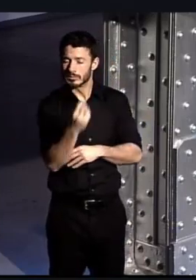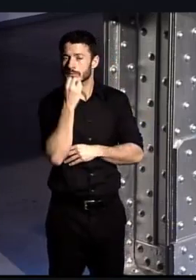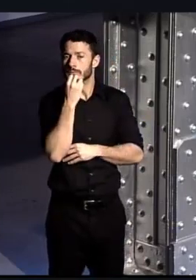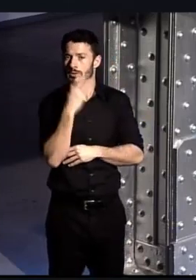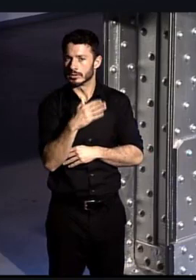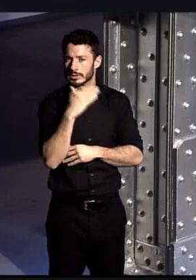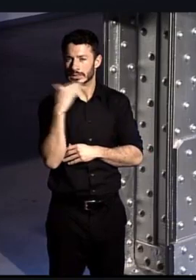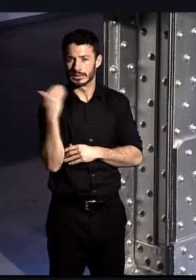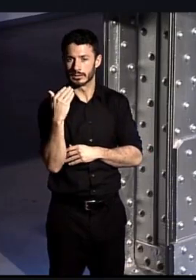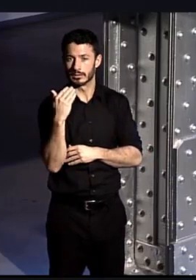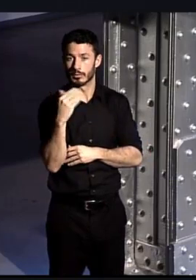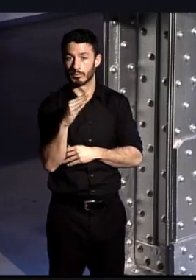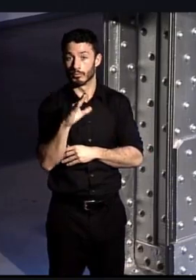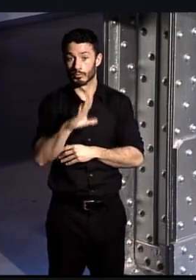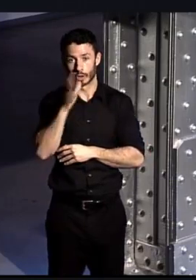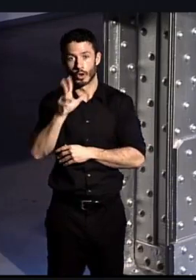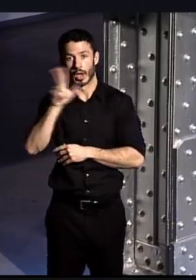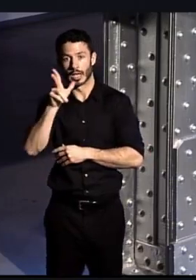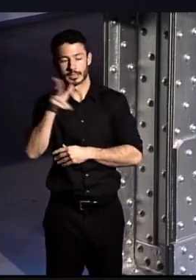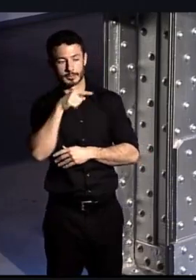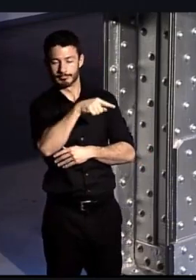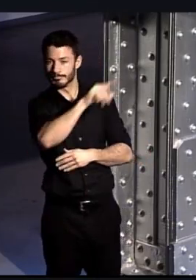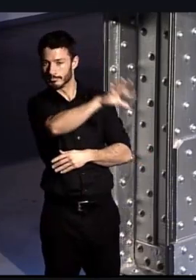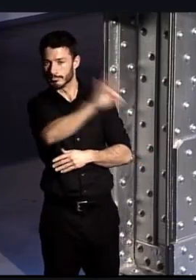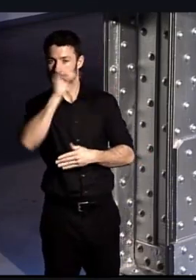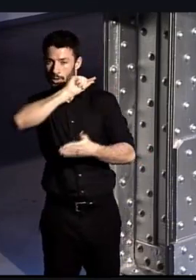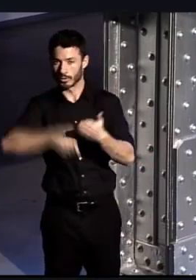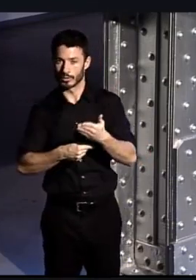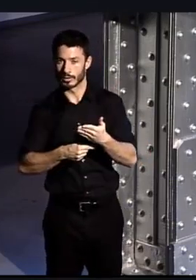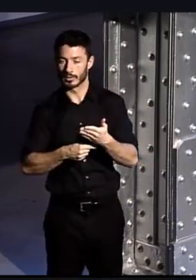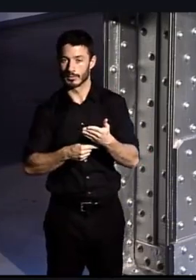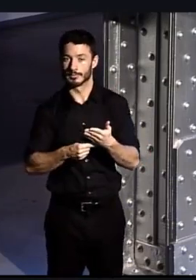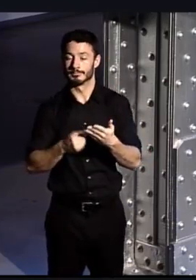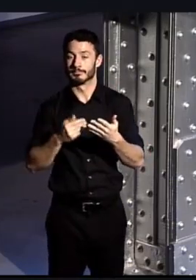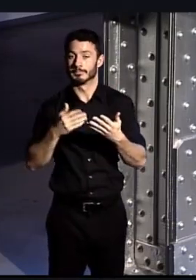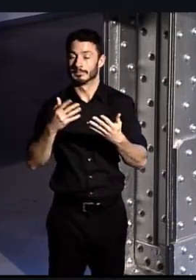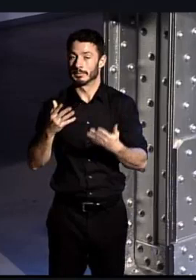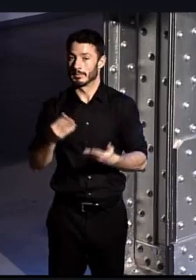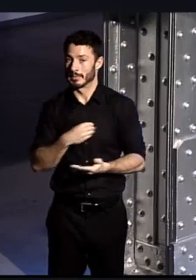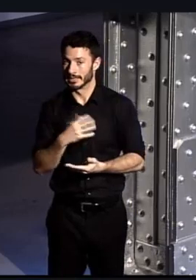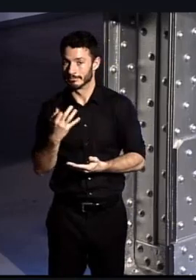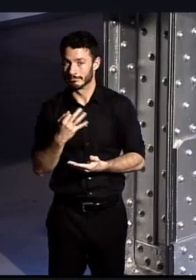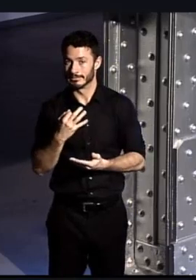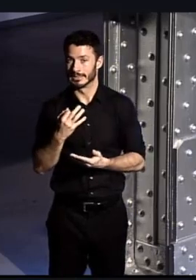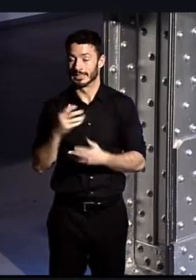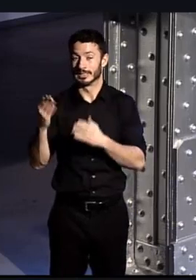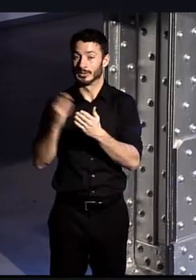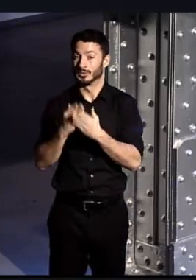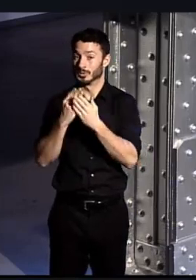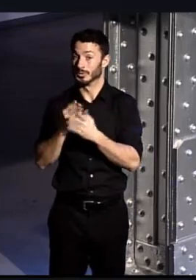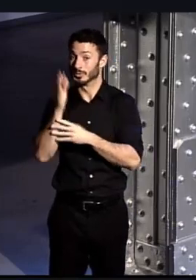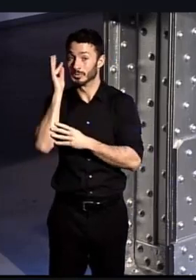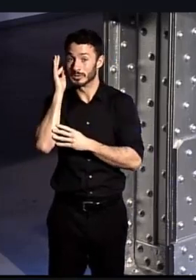Etzel precisamente lo contrata por eso. La pena, desde mi punto de vista del estudio de mujeres, es que este hombre, el propio Etzel lo dice,